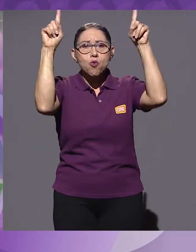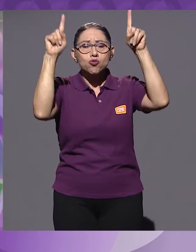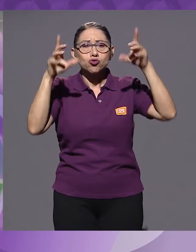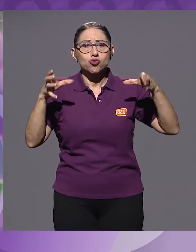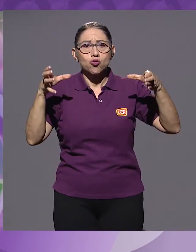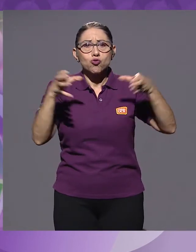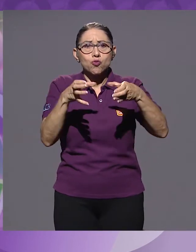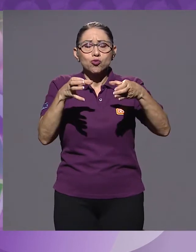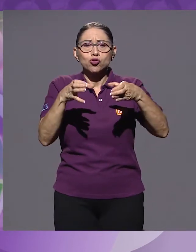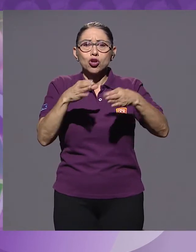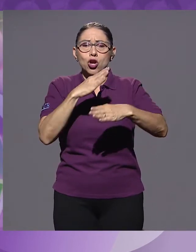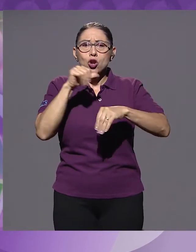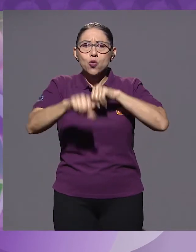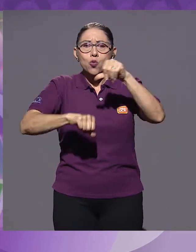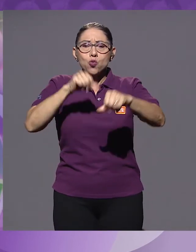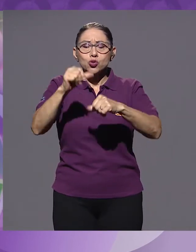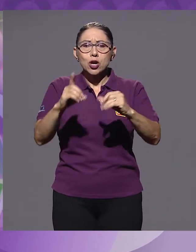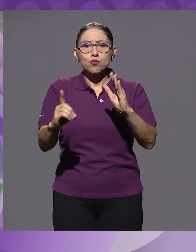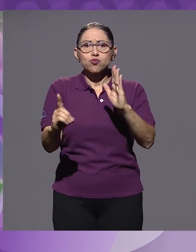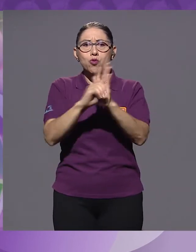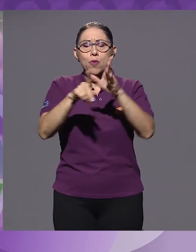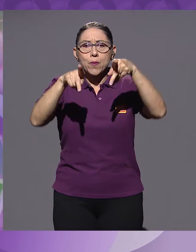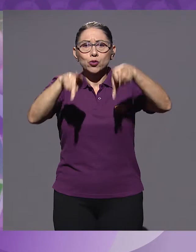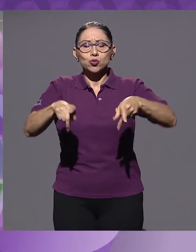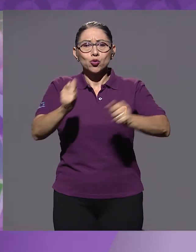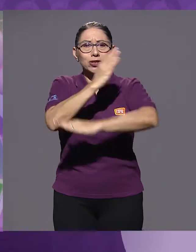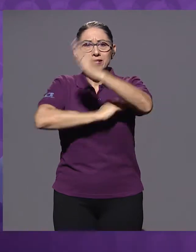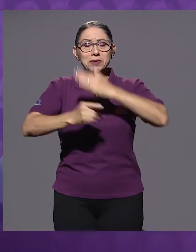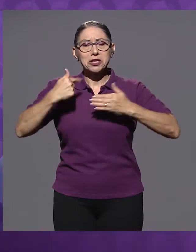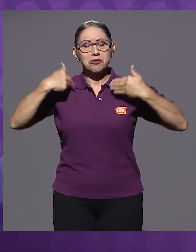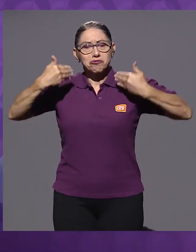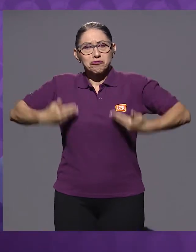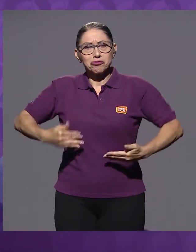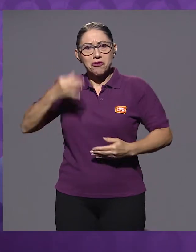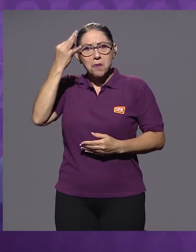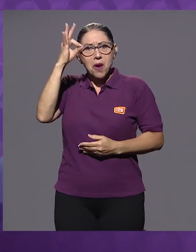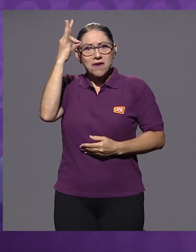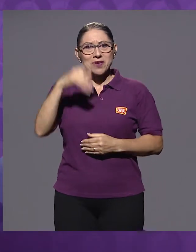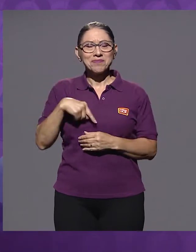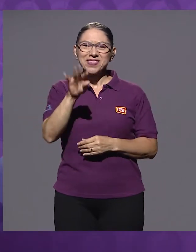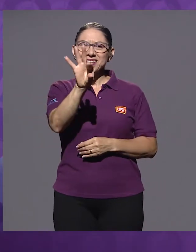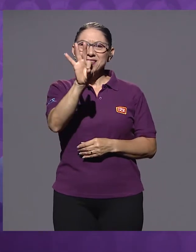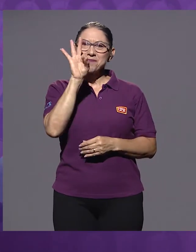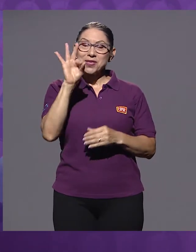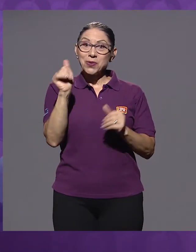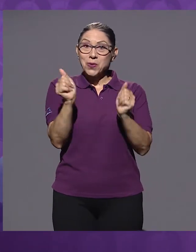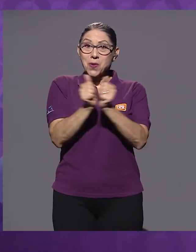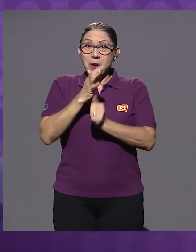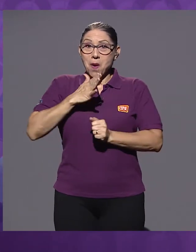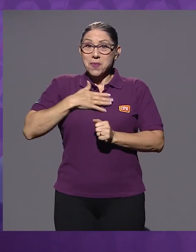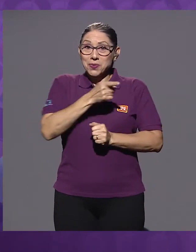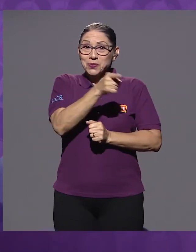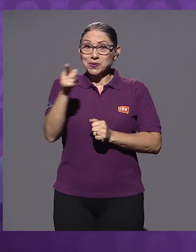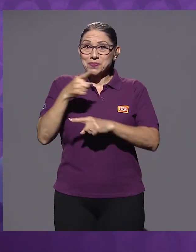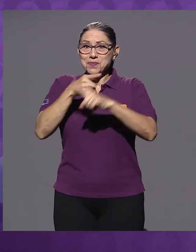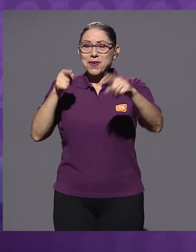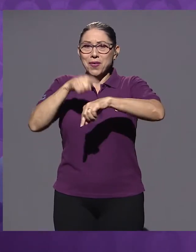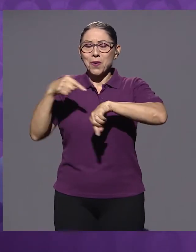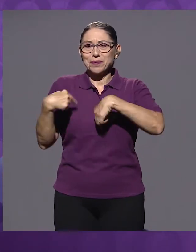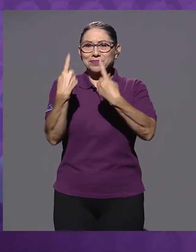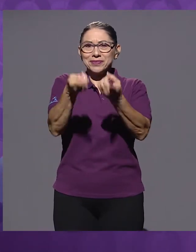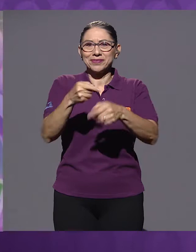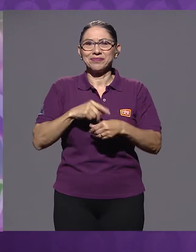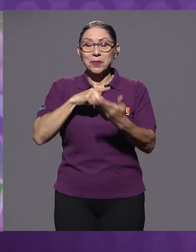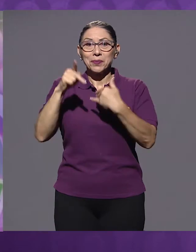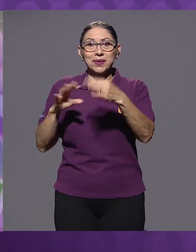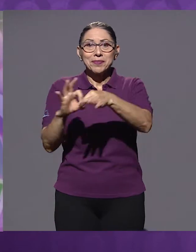del movimiento por los derechos de las personas con discapacidad. Yo soy María Fernanda Jiménez y le invito a acompañarme la siguiente media